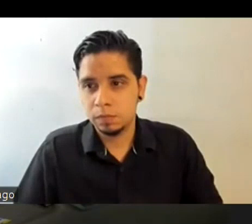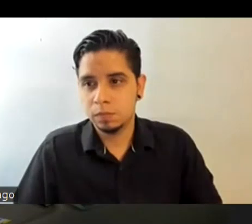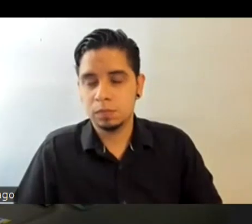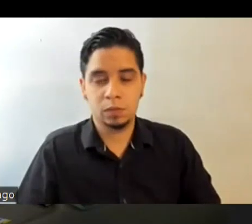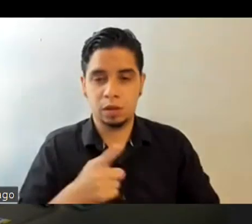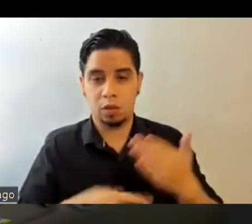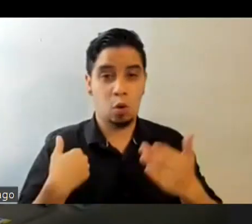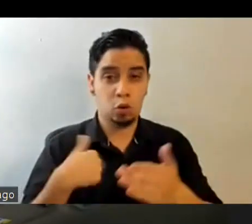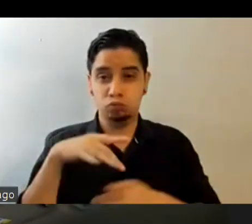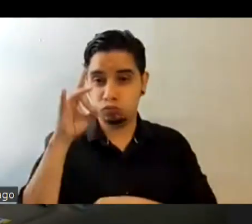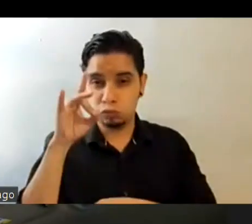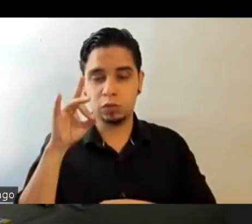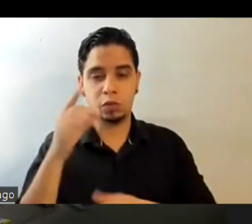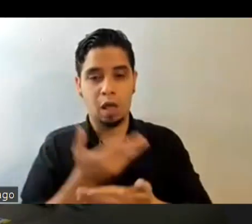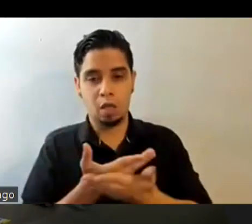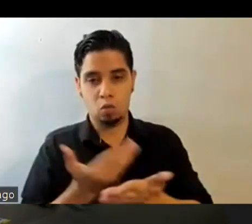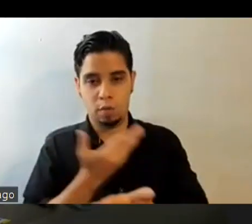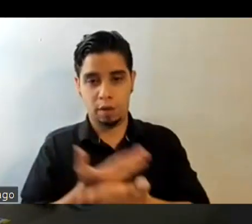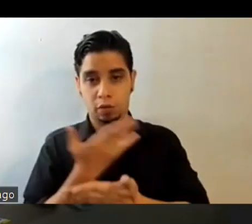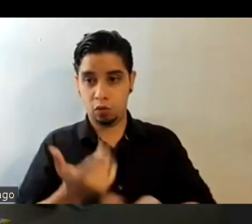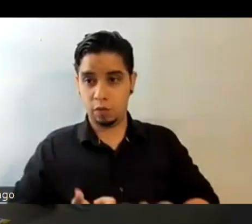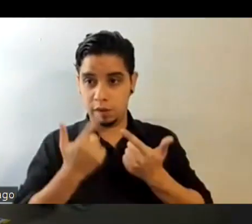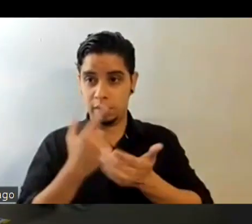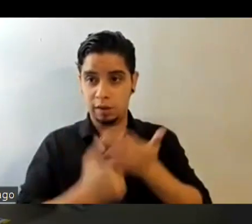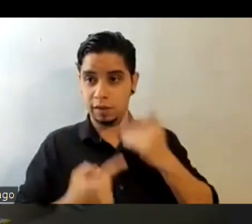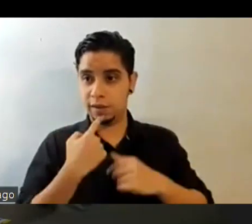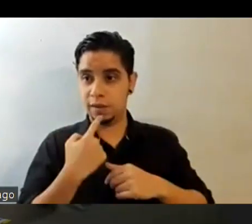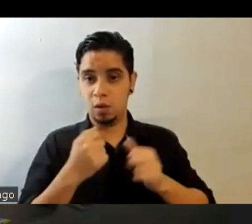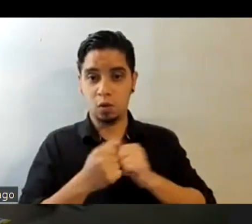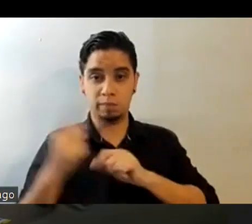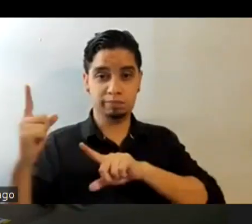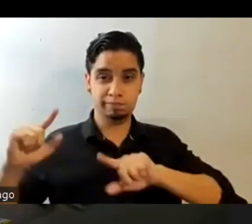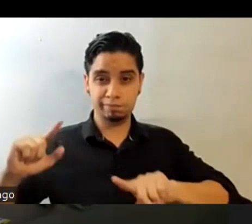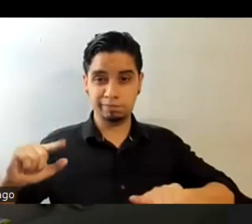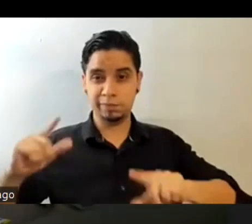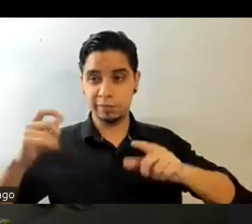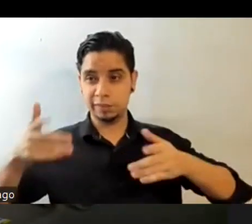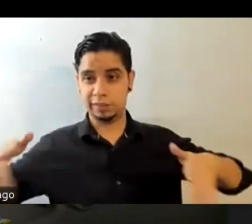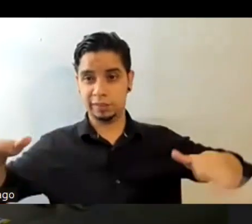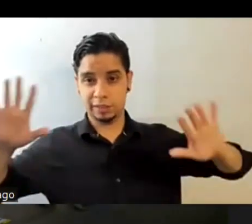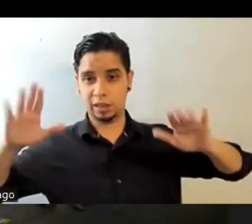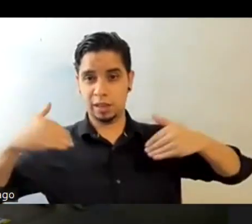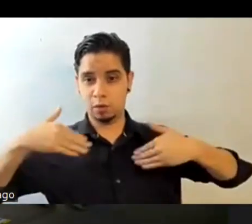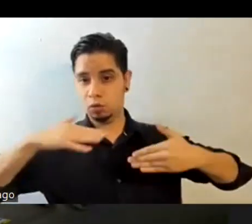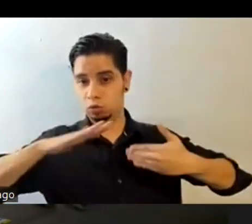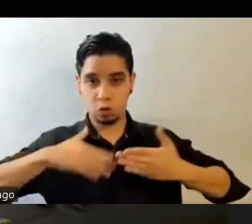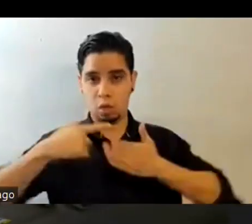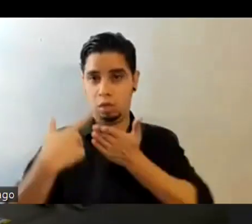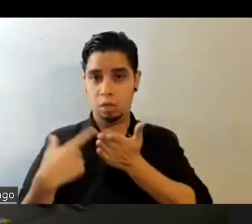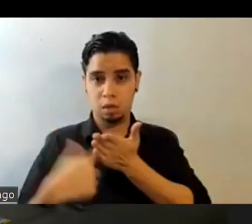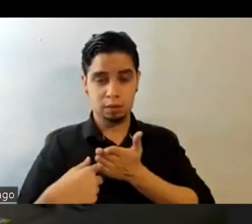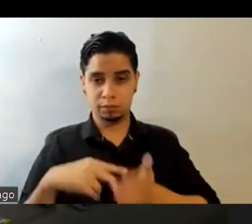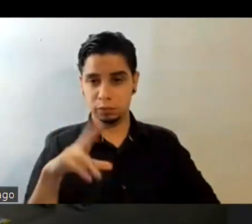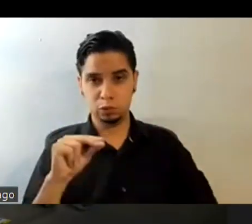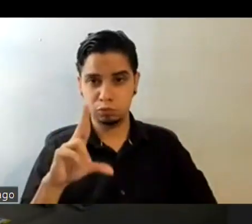cosas nuevas de su vida. Pues cualquiera diría que con las veces que ha venido Ravelo a Artefusión, ya tenemos todo en conocimiento.